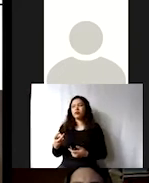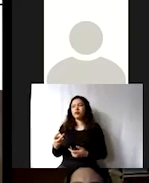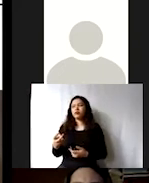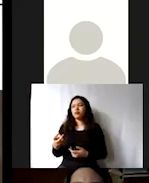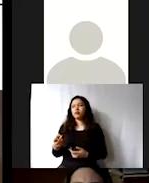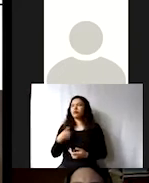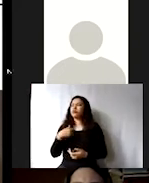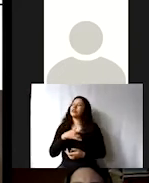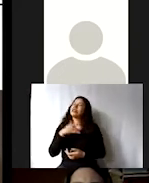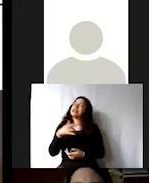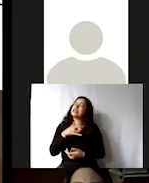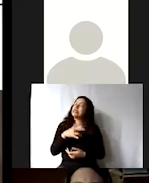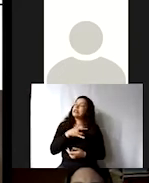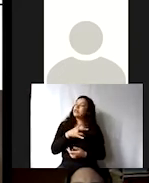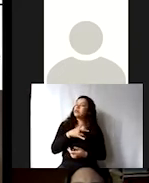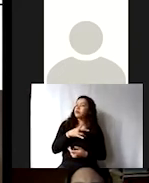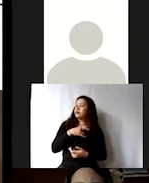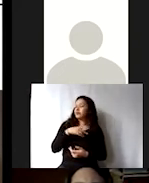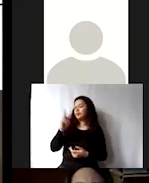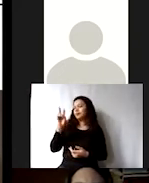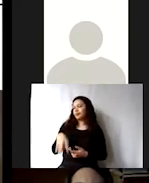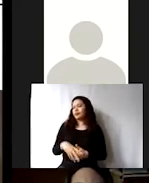percibido pues de verdad una